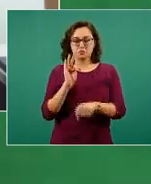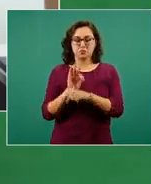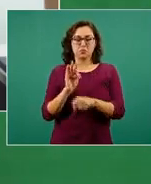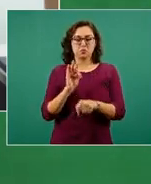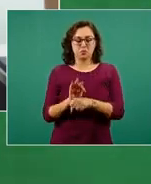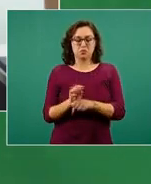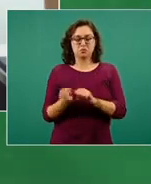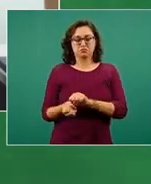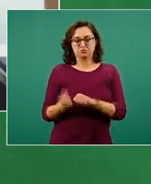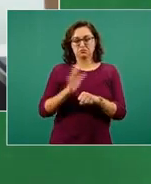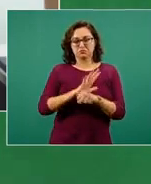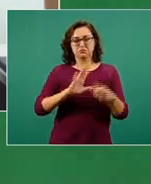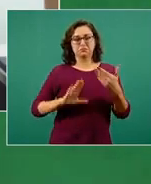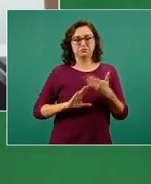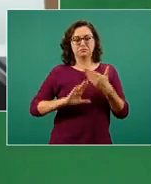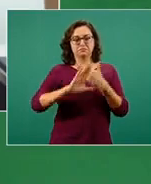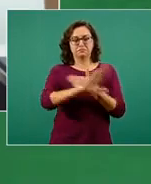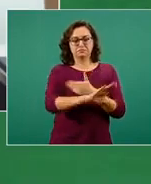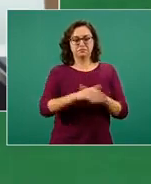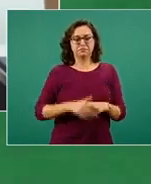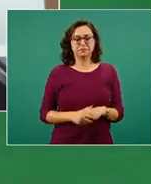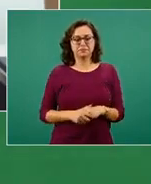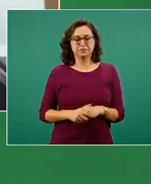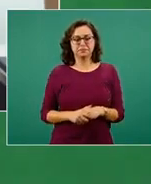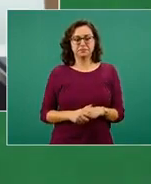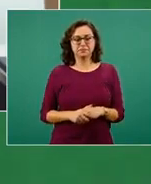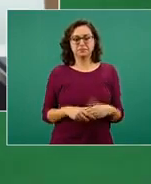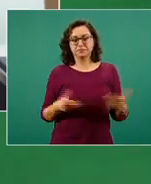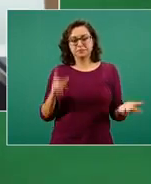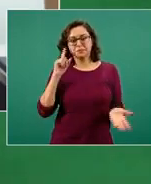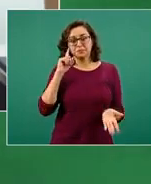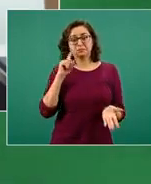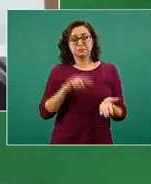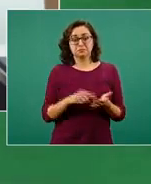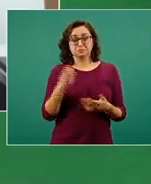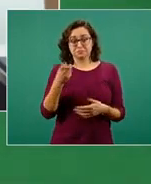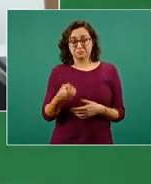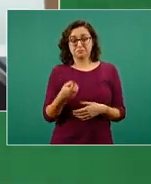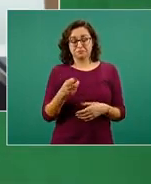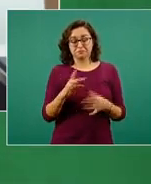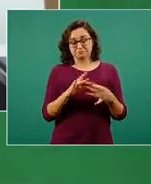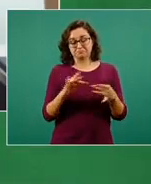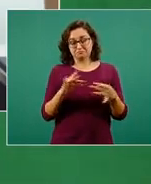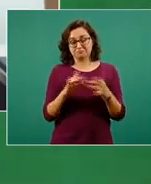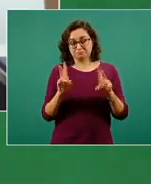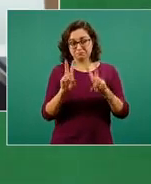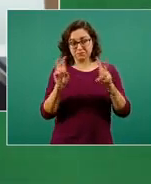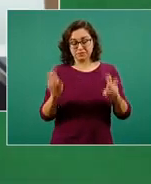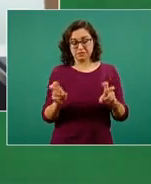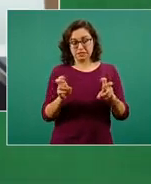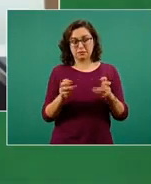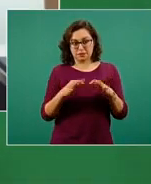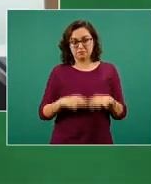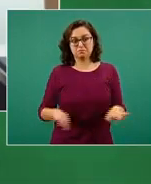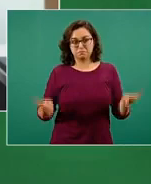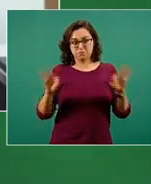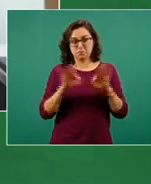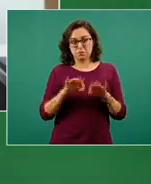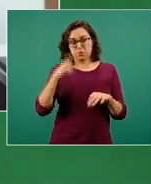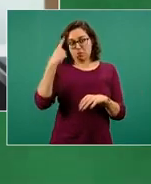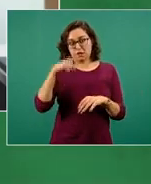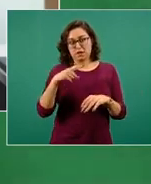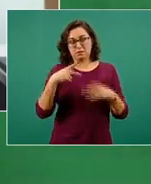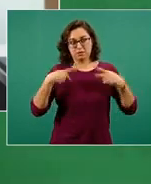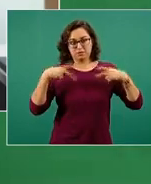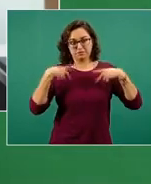con el equipo de protección necesario. Creo que sería una de las cosas que podría comentar que hicimos de forma importante para la atención